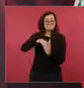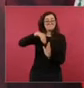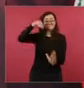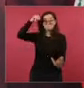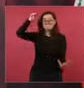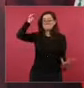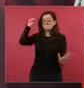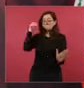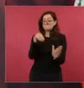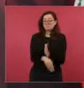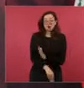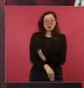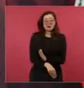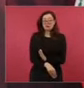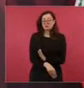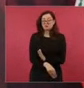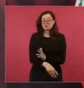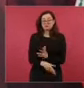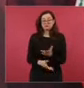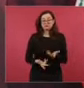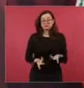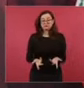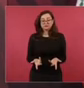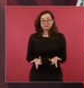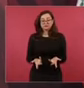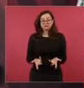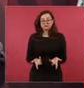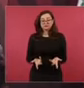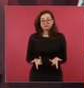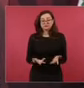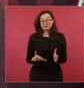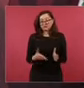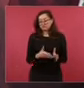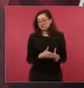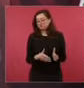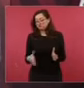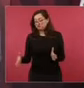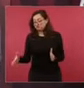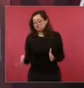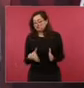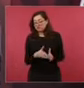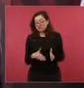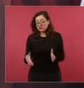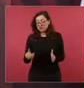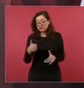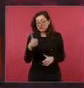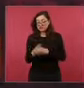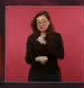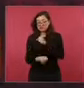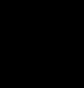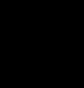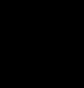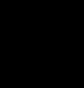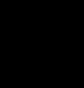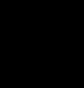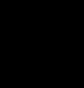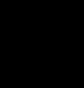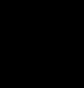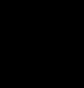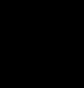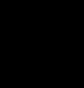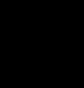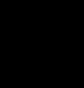¿cómo en 6 años se va a resolver todo?